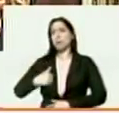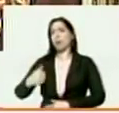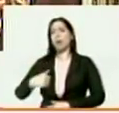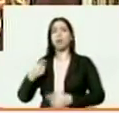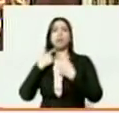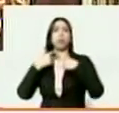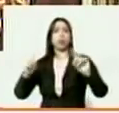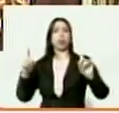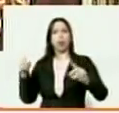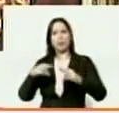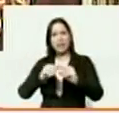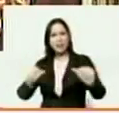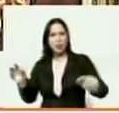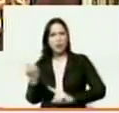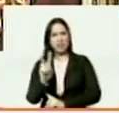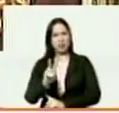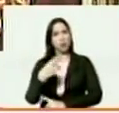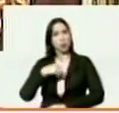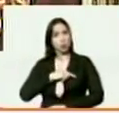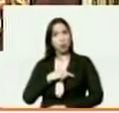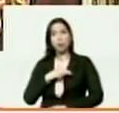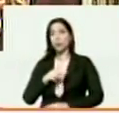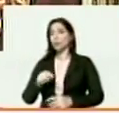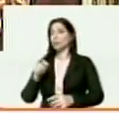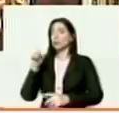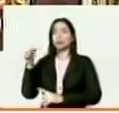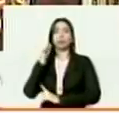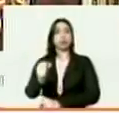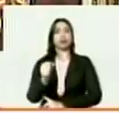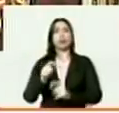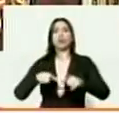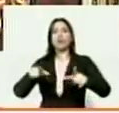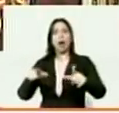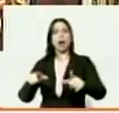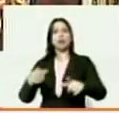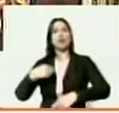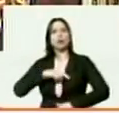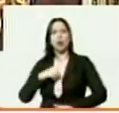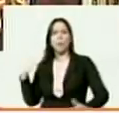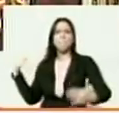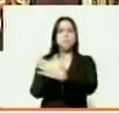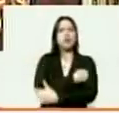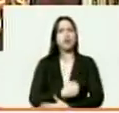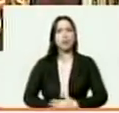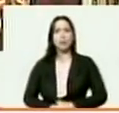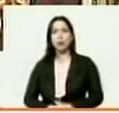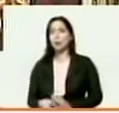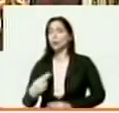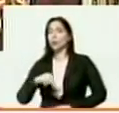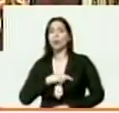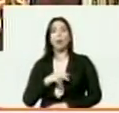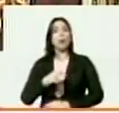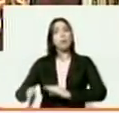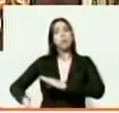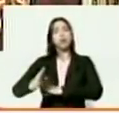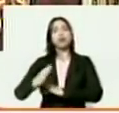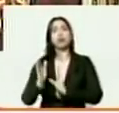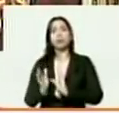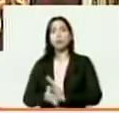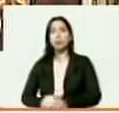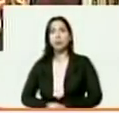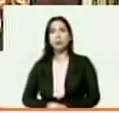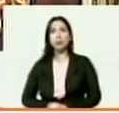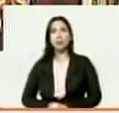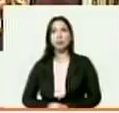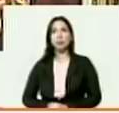a territorio venezolano, y lo pusimos en su lugar. Le dimos en la trompa, ¡pum!, y lo pusimos en su lugar. Y